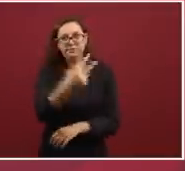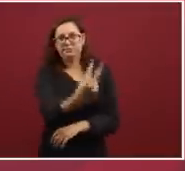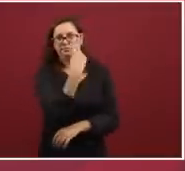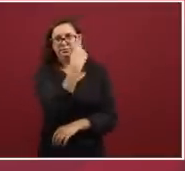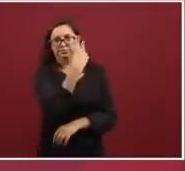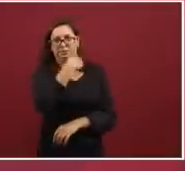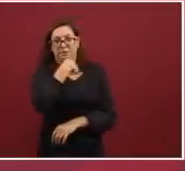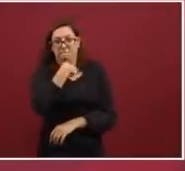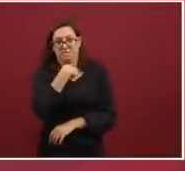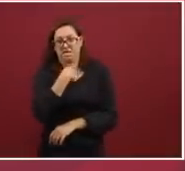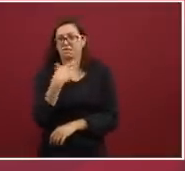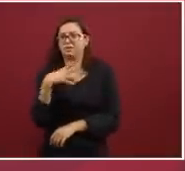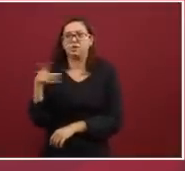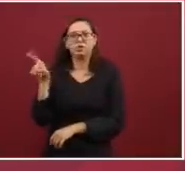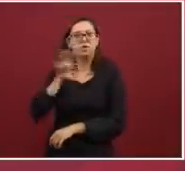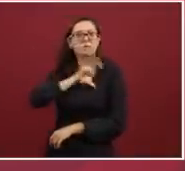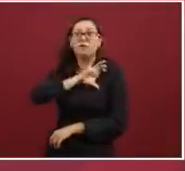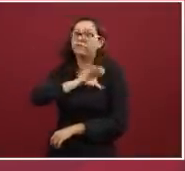preferidos.